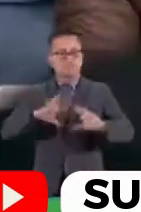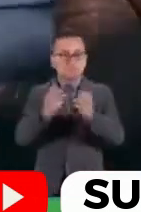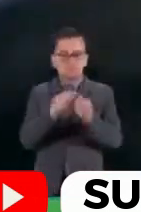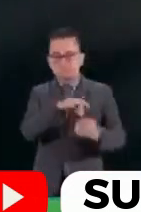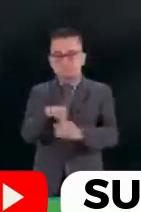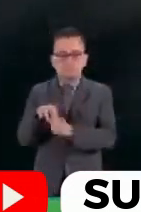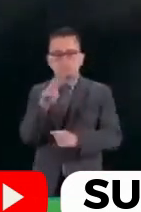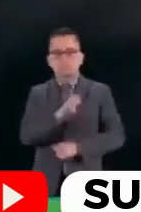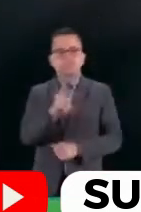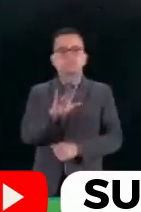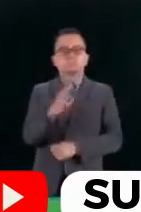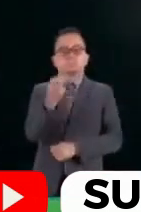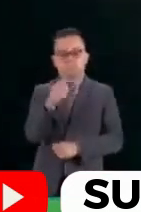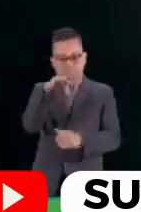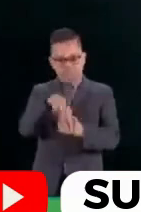359 votos.